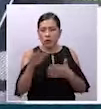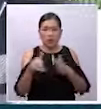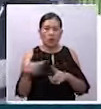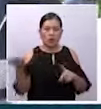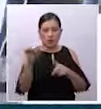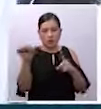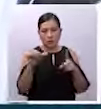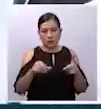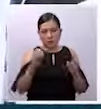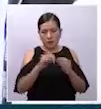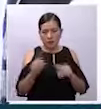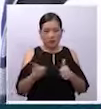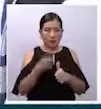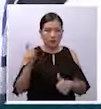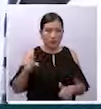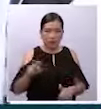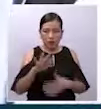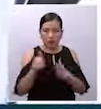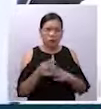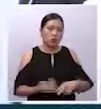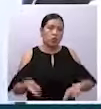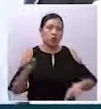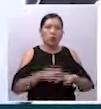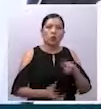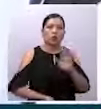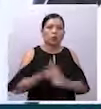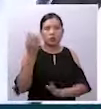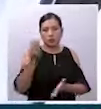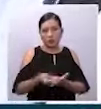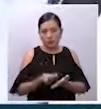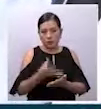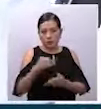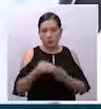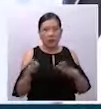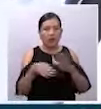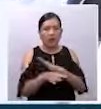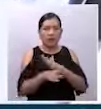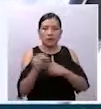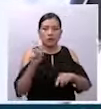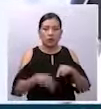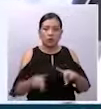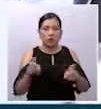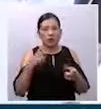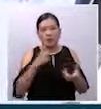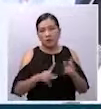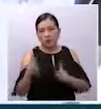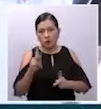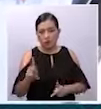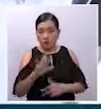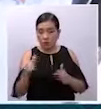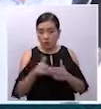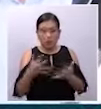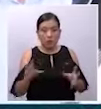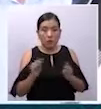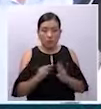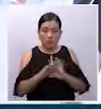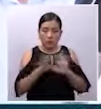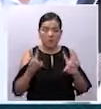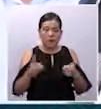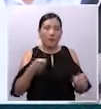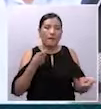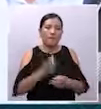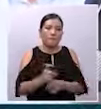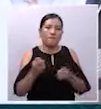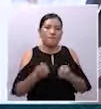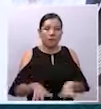los artículos de primera necesidad se disparen en los precios y sea inaccesible para la población. Por lo tanto, además, se está generando un perjuicio